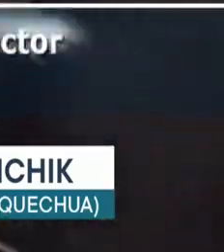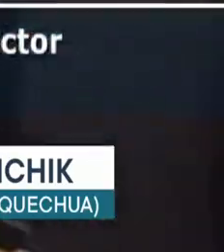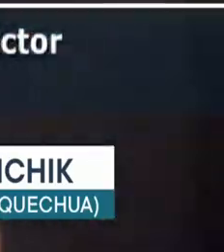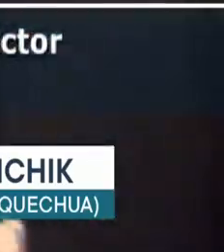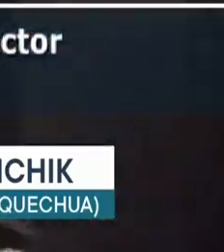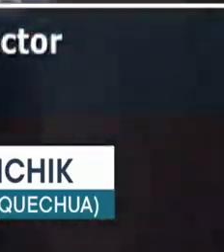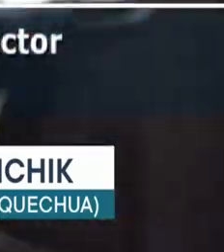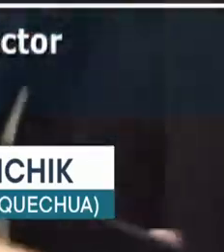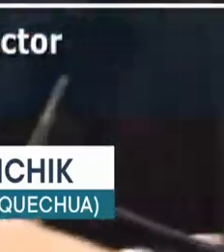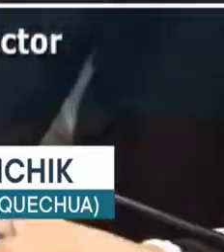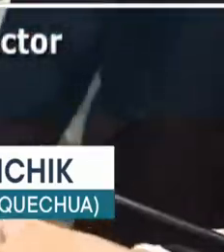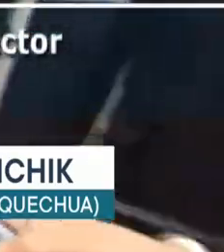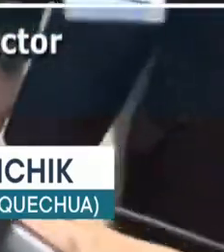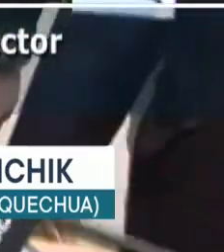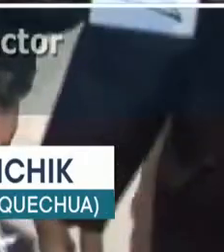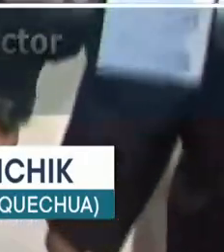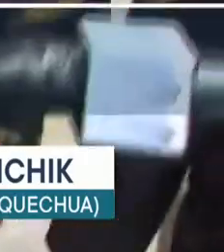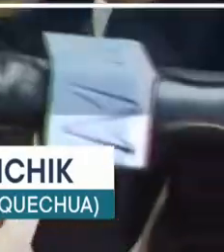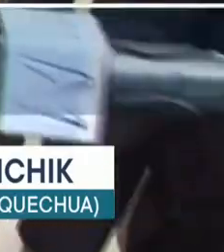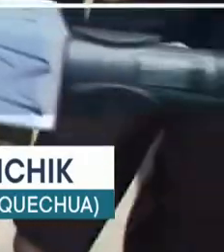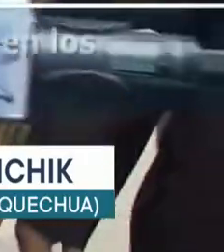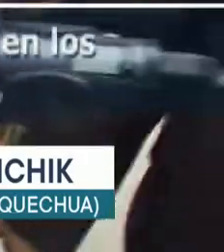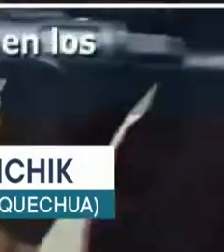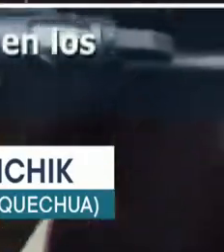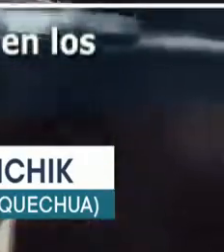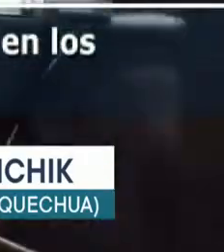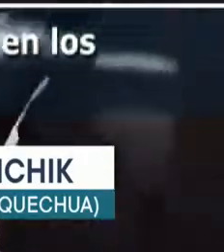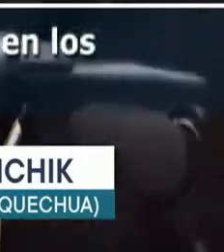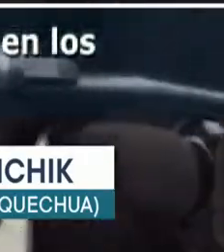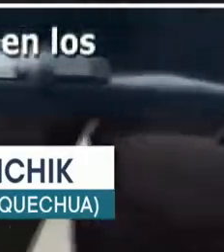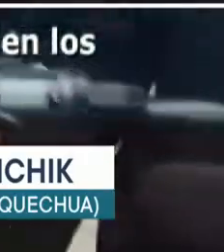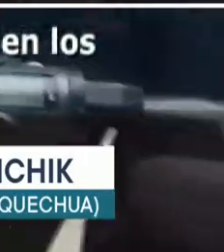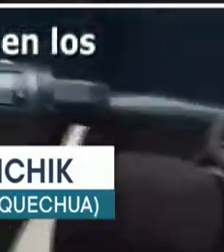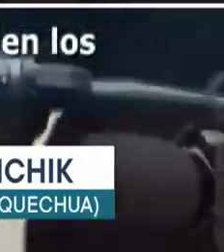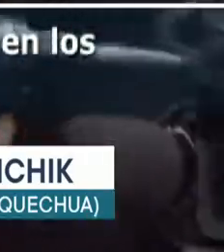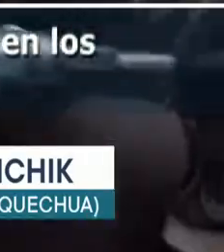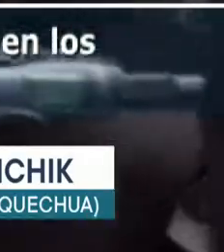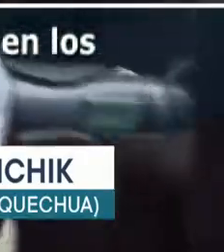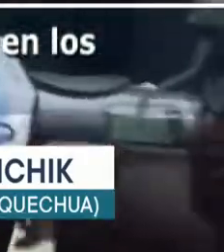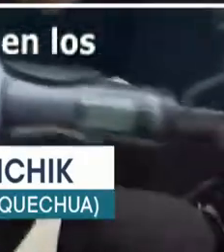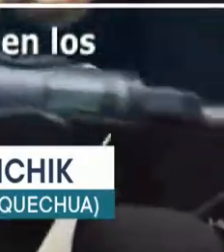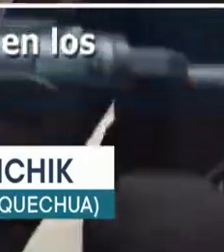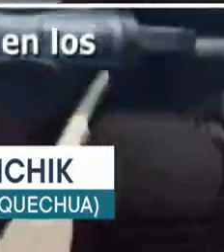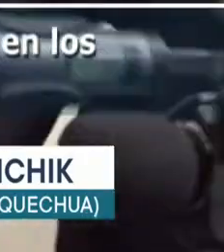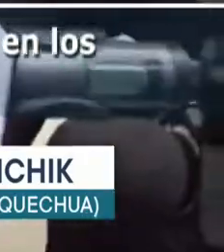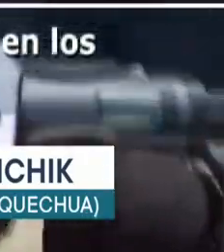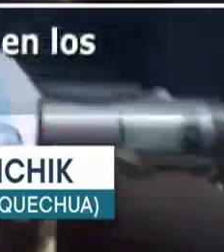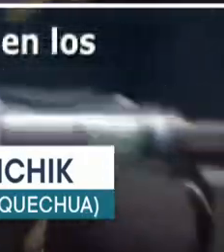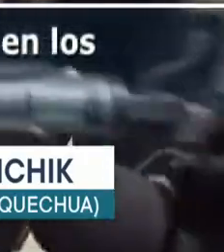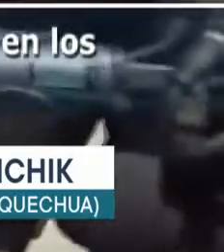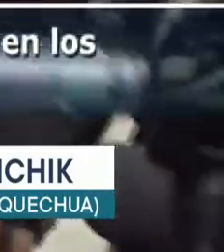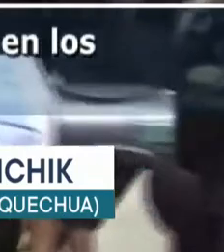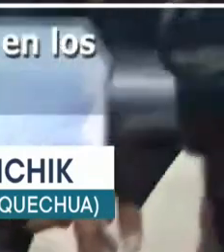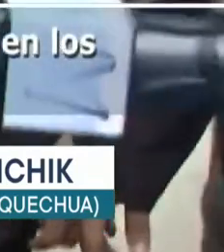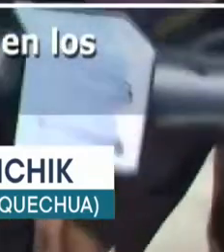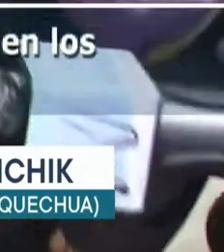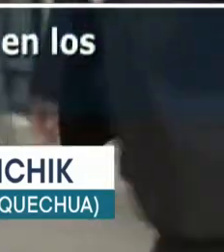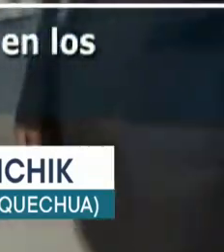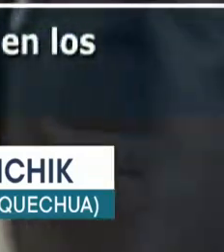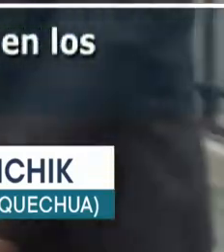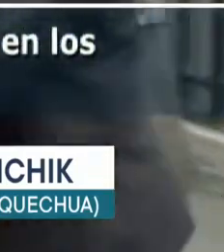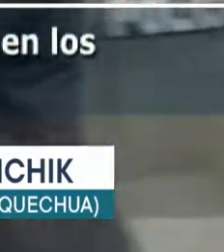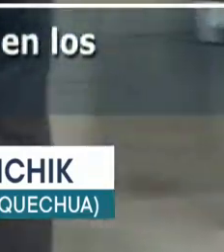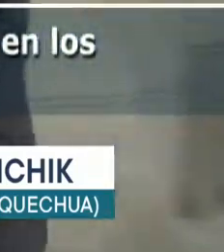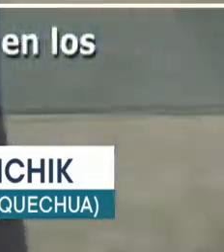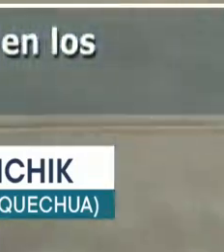Baikunamrique, Javarichcanco, Sector Justiciapa, Presupuesto Jolgeta Jaikam Canja, y Maina Tambiam Canjaco, Anchaikunatam,